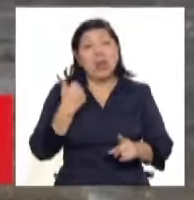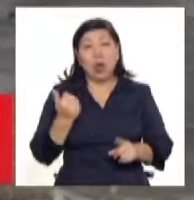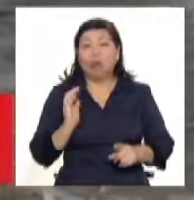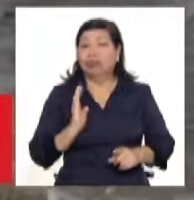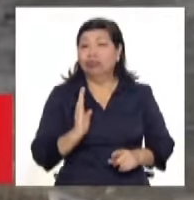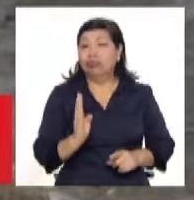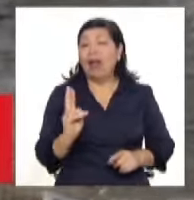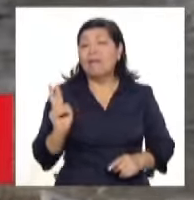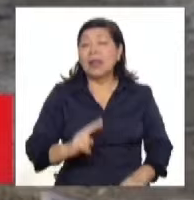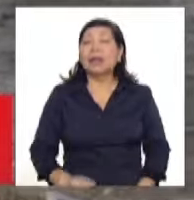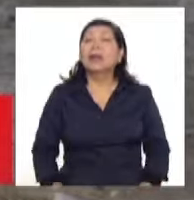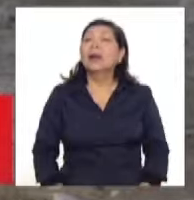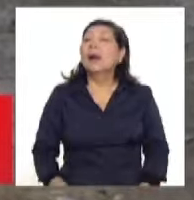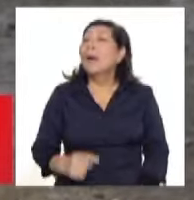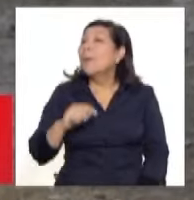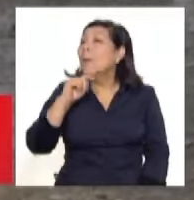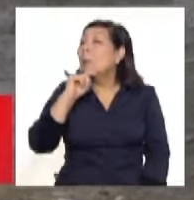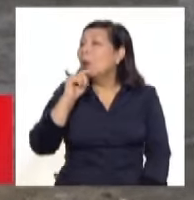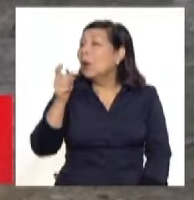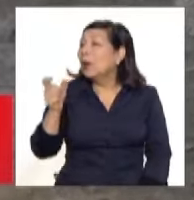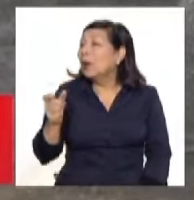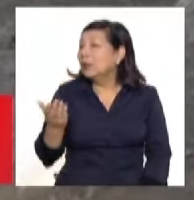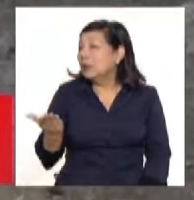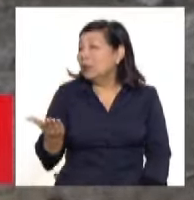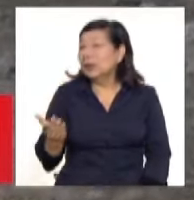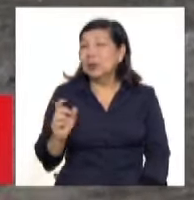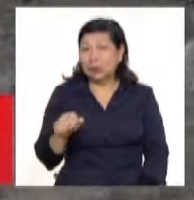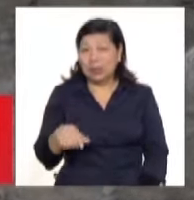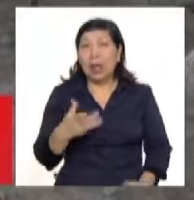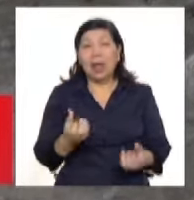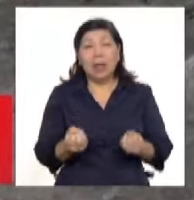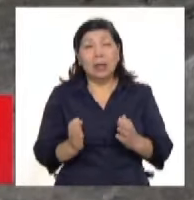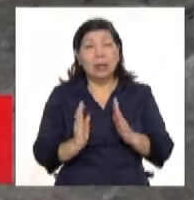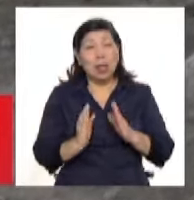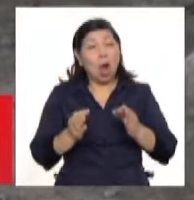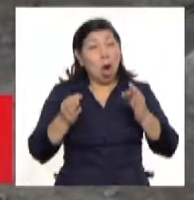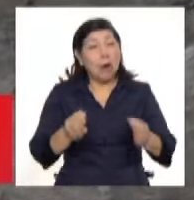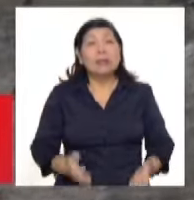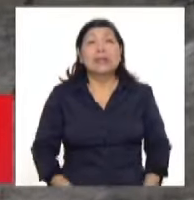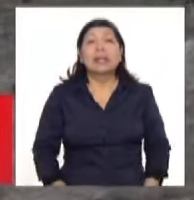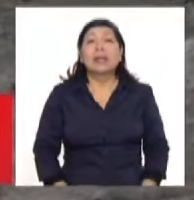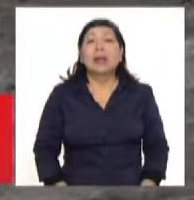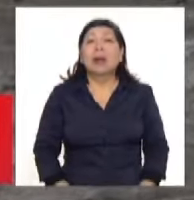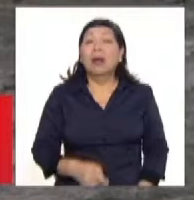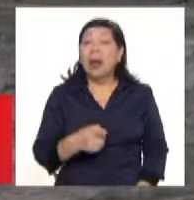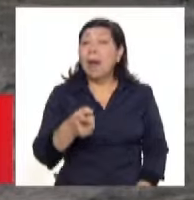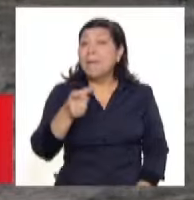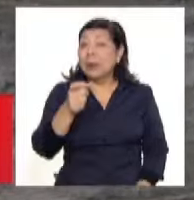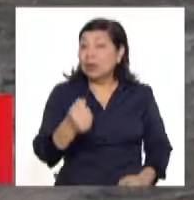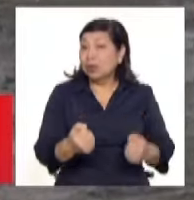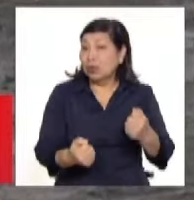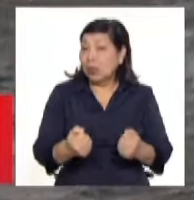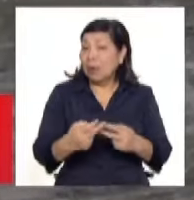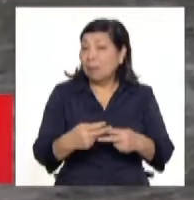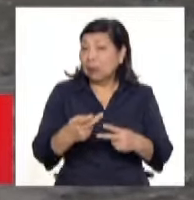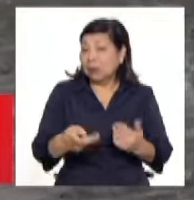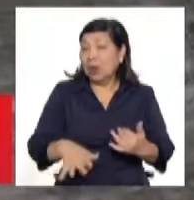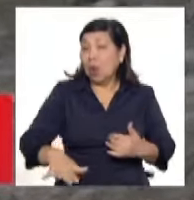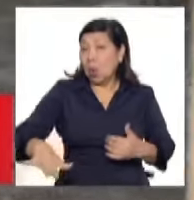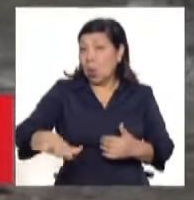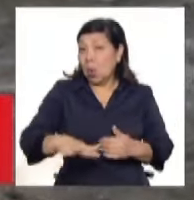verdes. Doctora Moscoso, por favor, para terminar, sabemos que hay canales oficiales a través de los cuales los conductores y también los vecinos de